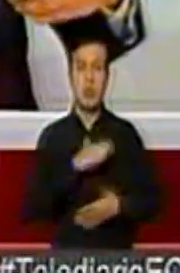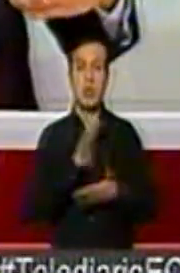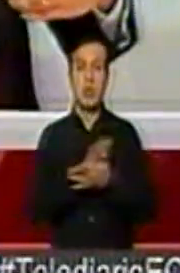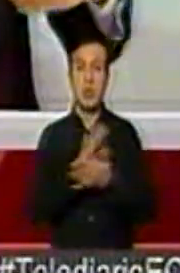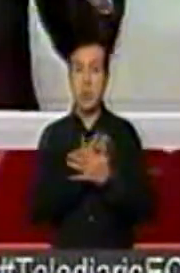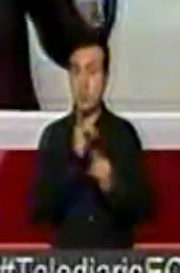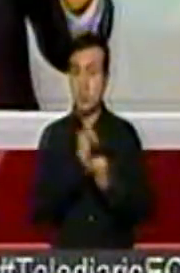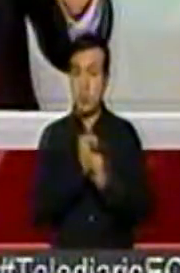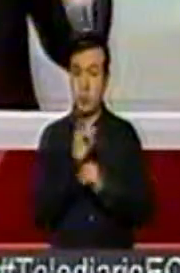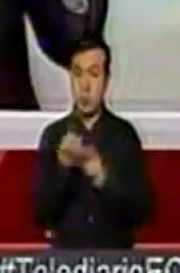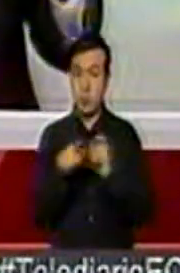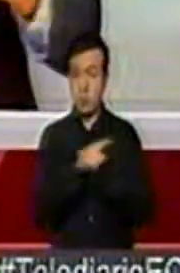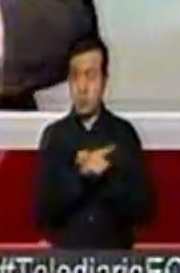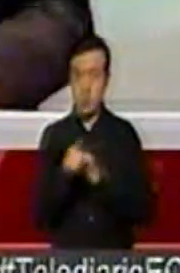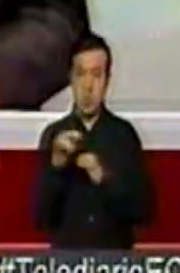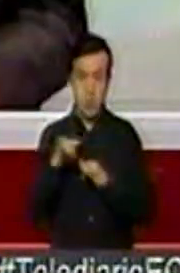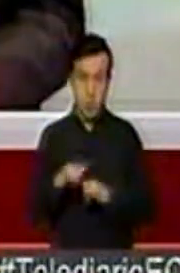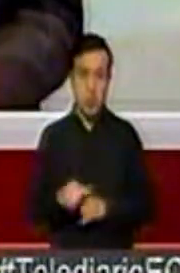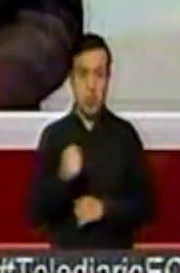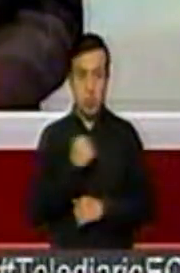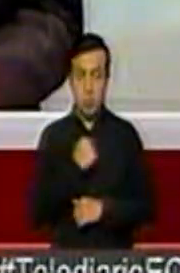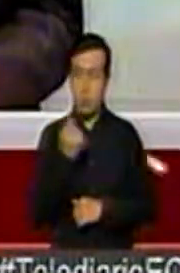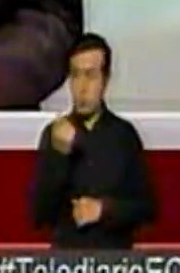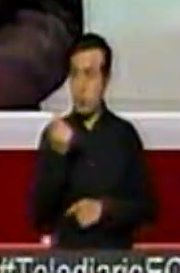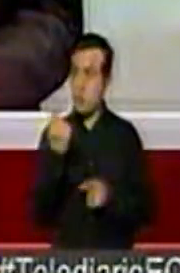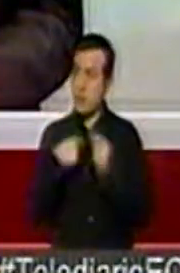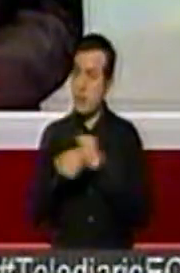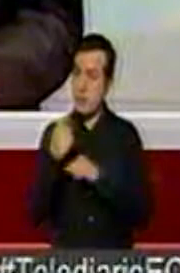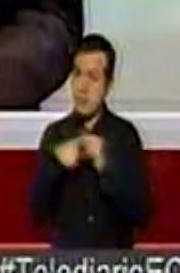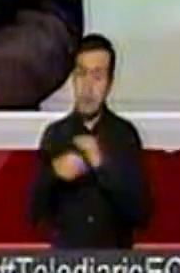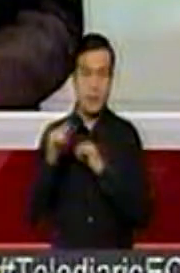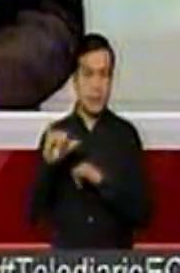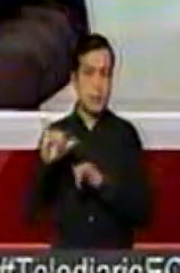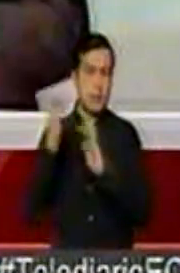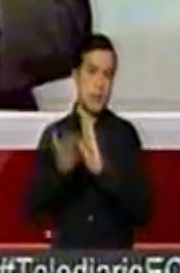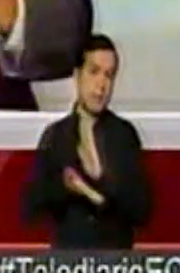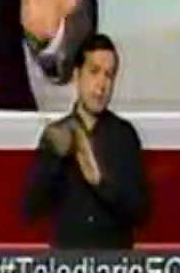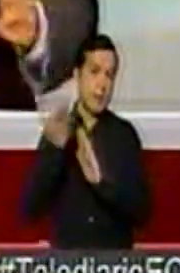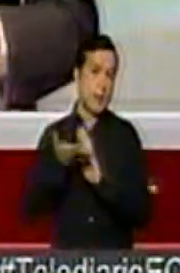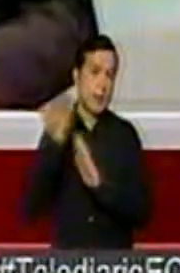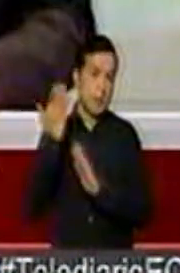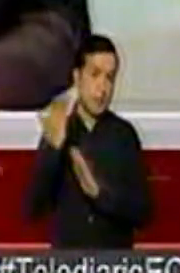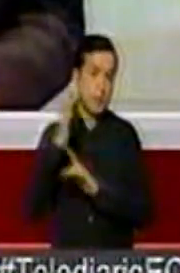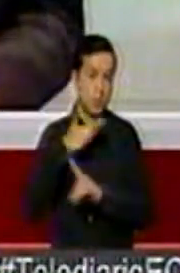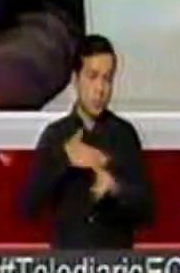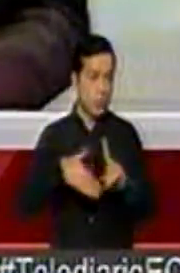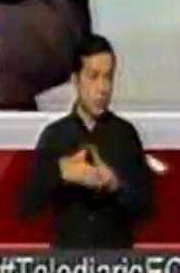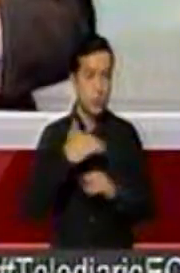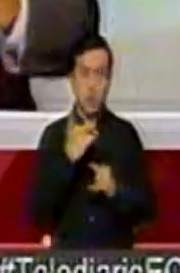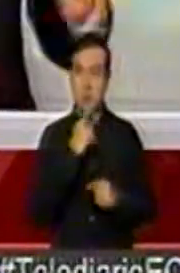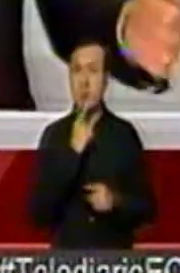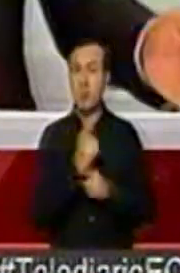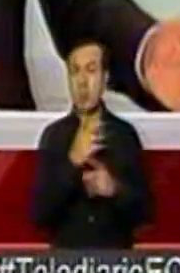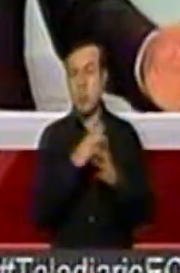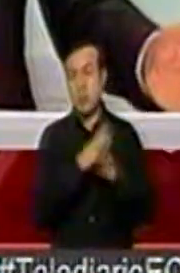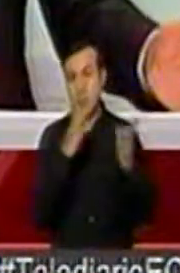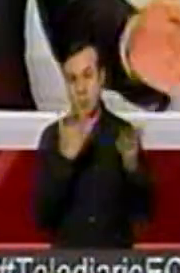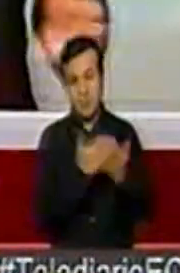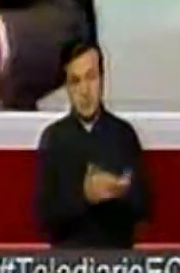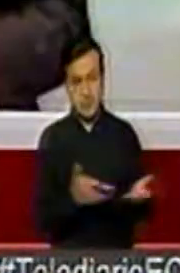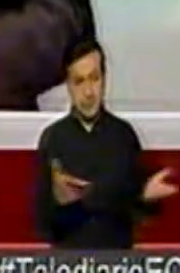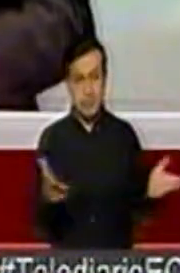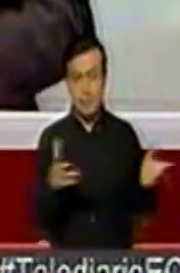pueda mantener y recuperar su volumen de ventas en el exterior, dada la coyuntura a la que acudimos tanto